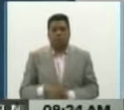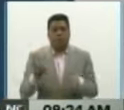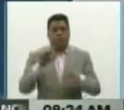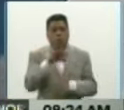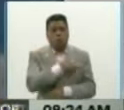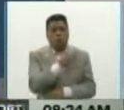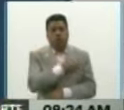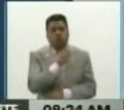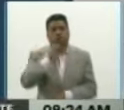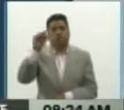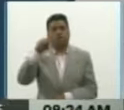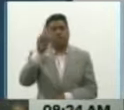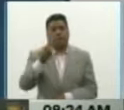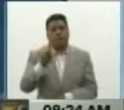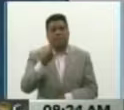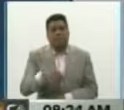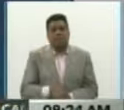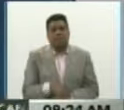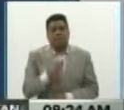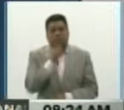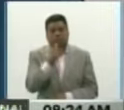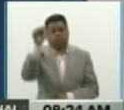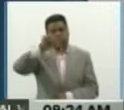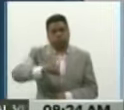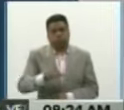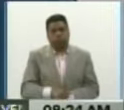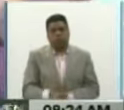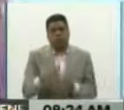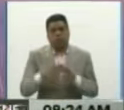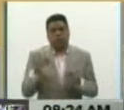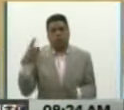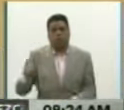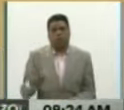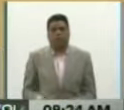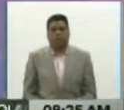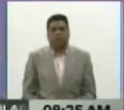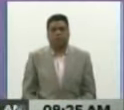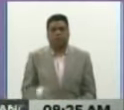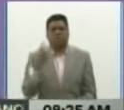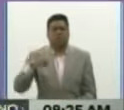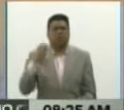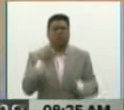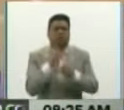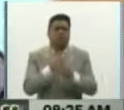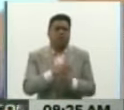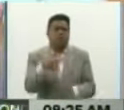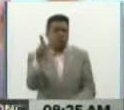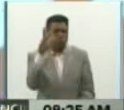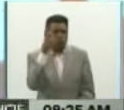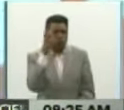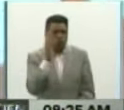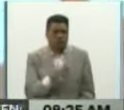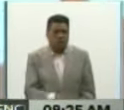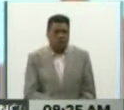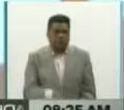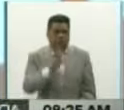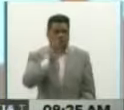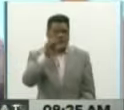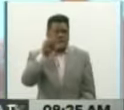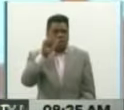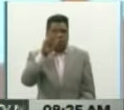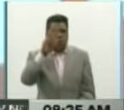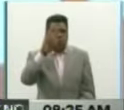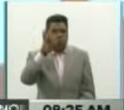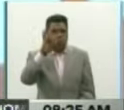Dentro del marco social también hace violación a estos derechos. Y sobre todo el derecho laboral, y queremos escucharte, Claudio, porque además tienes aquí,